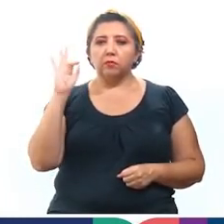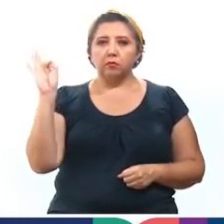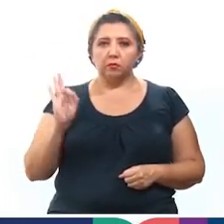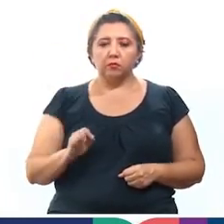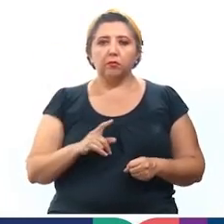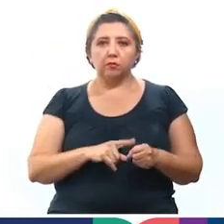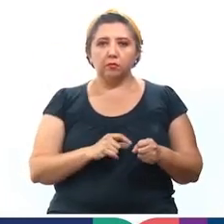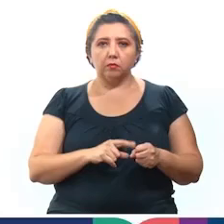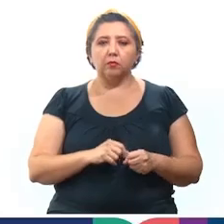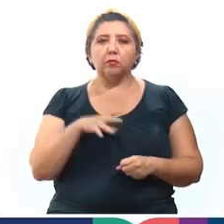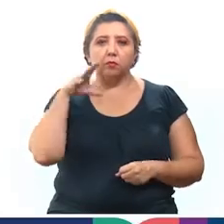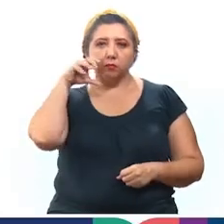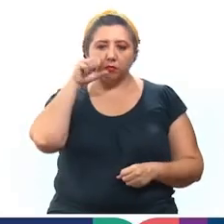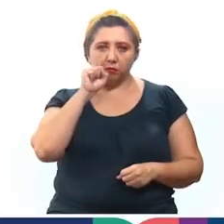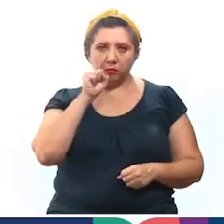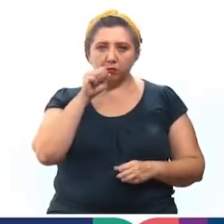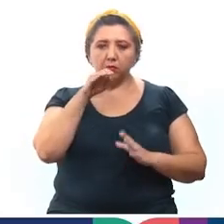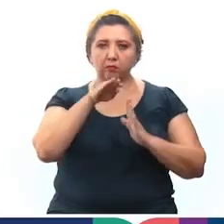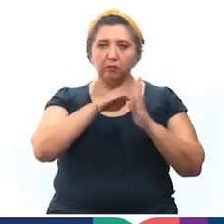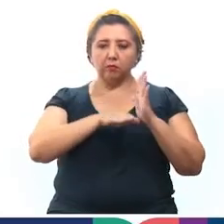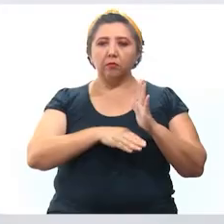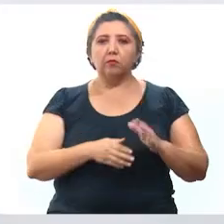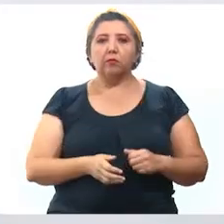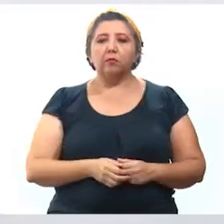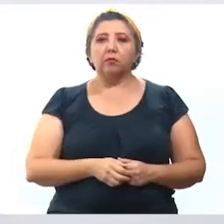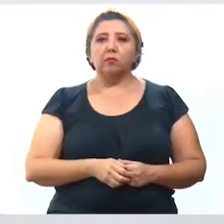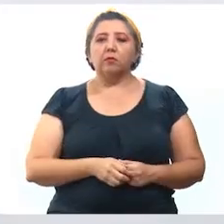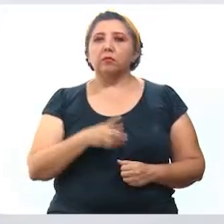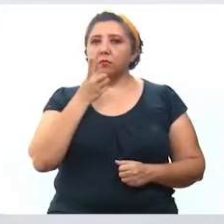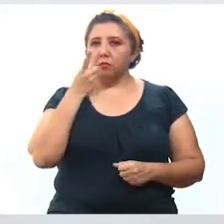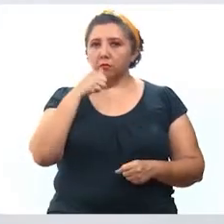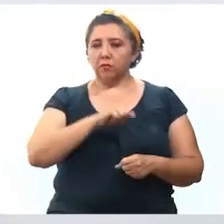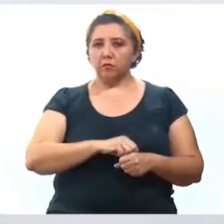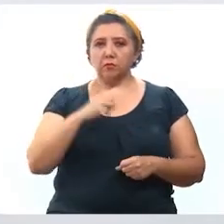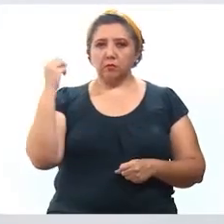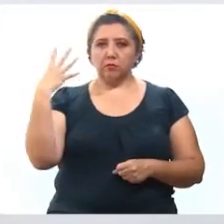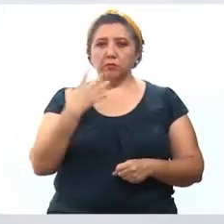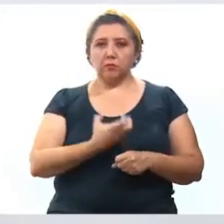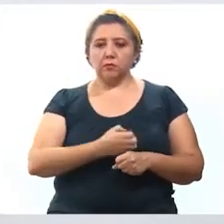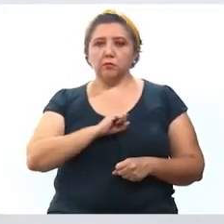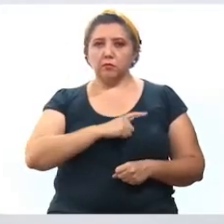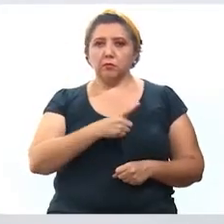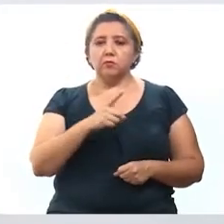31.9%. Está en color naranja y en descenso. Los indicadores semanales